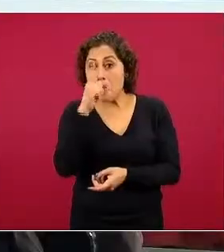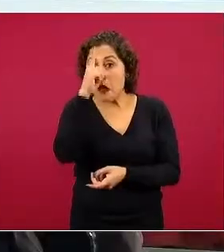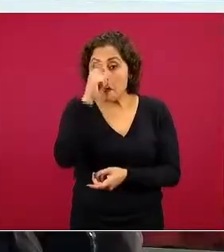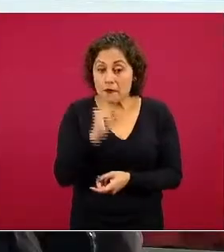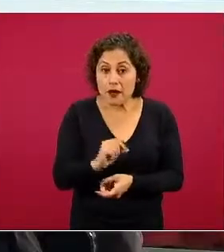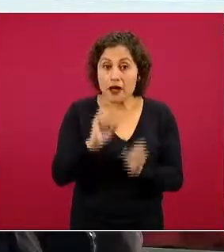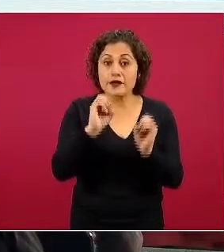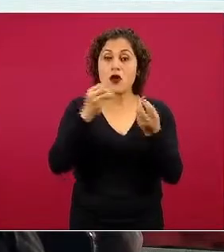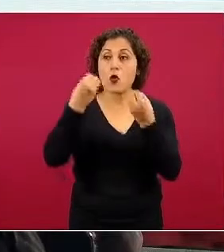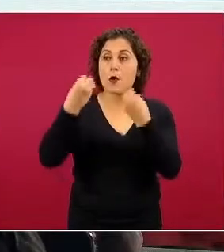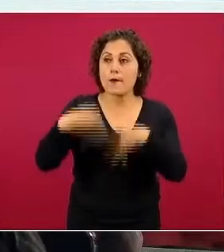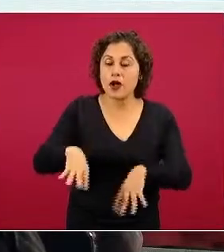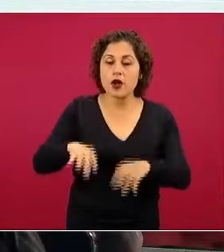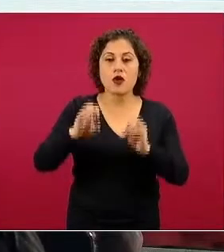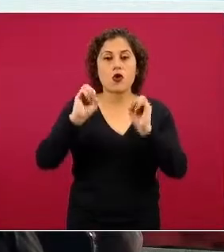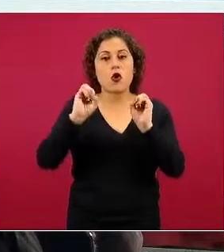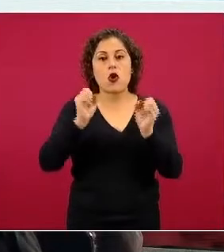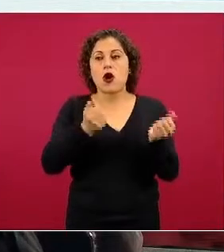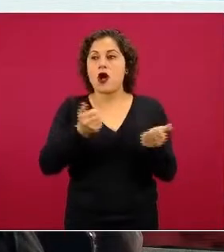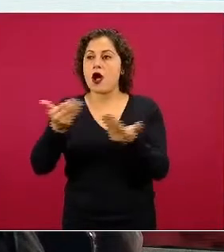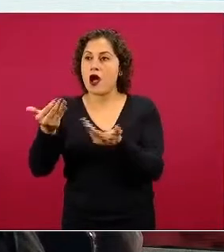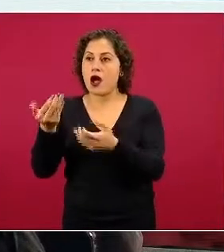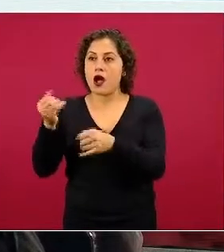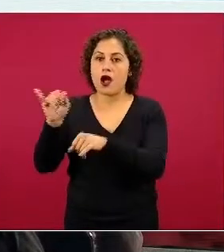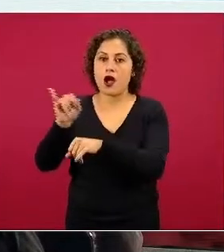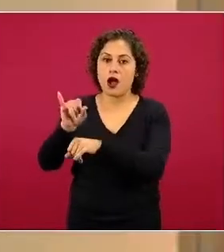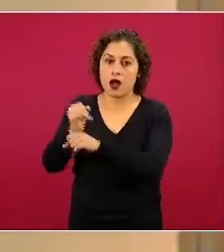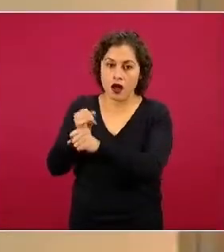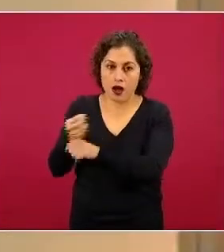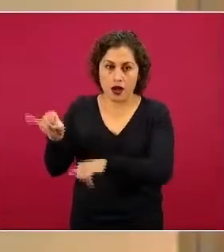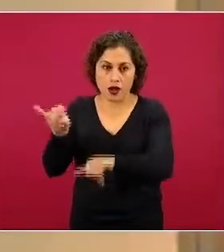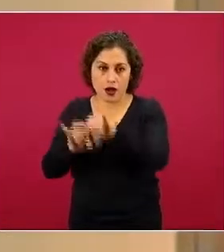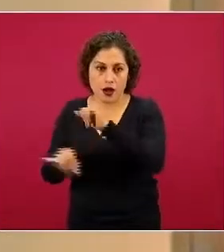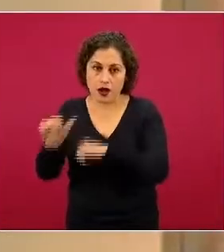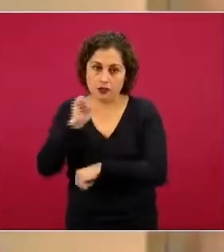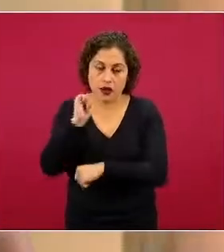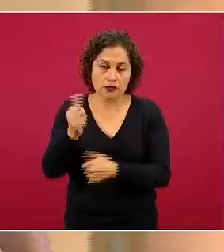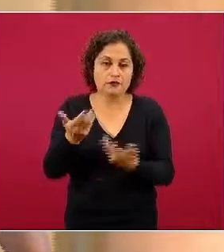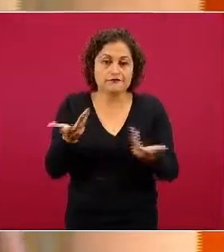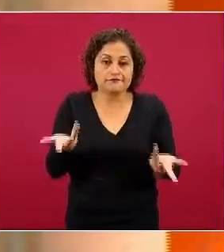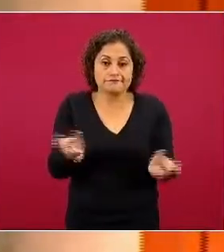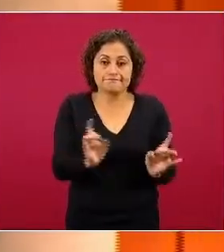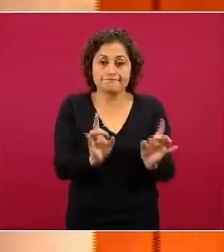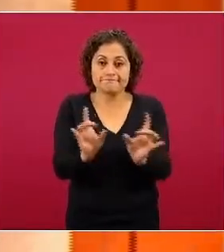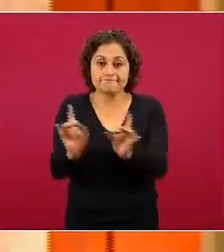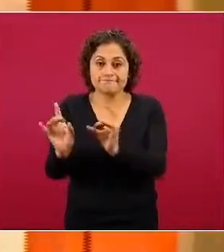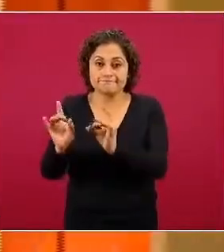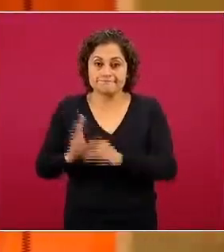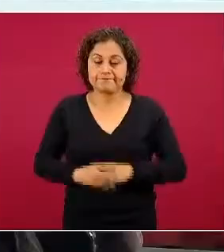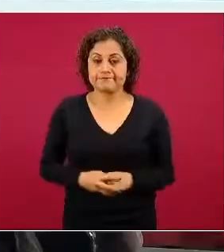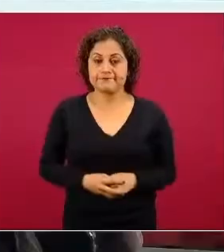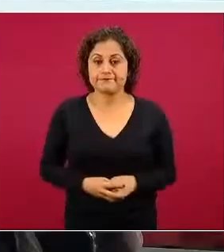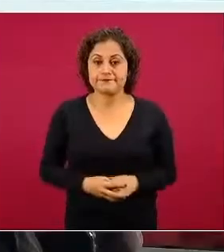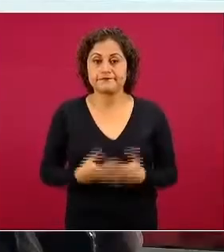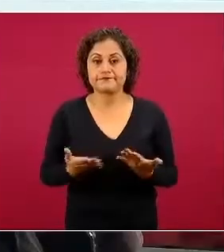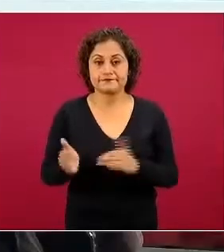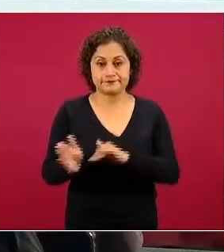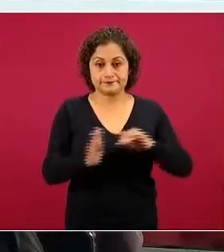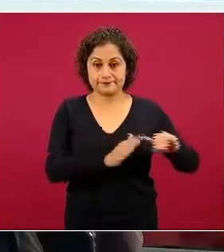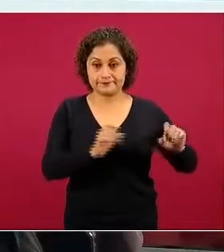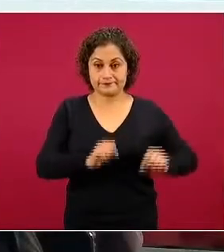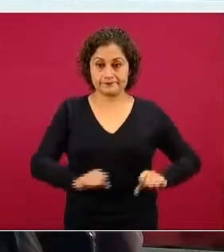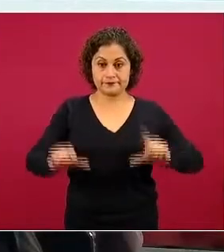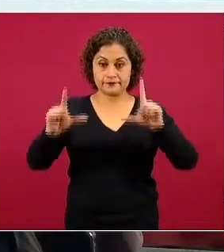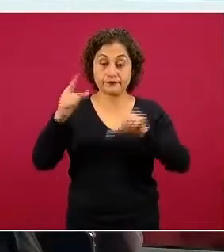se derramó o nunca llegó al laboratorio a ser analizada. ¿Qué es lo que vemos ahora? Lo